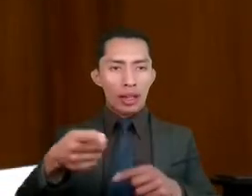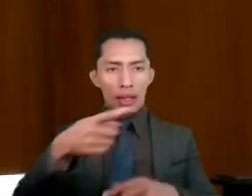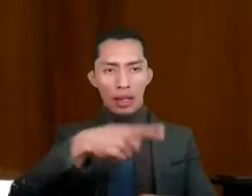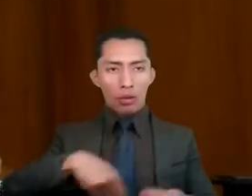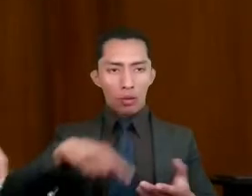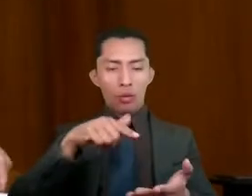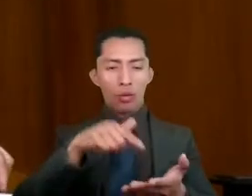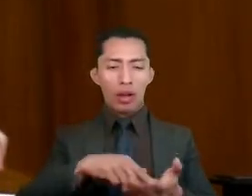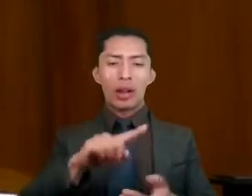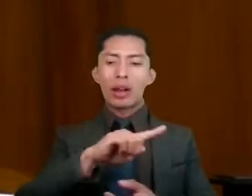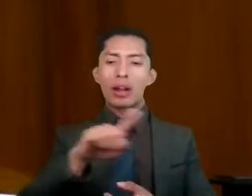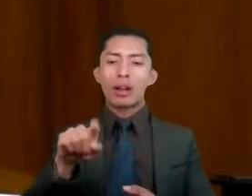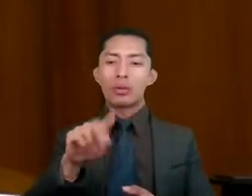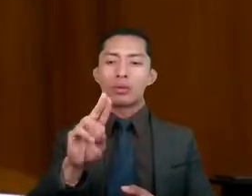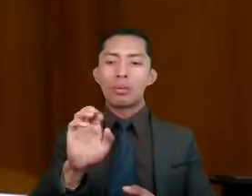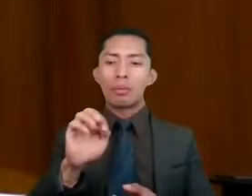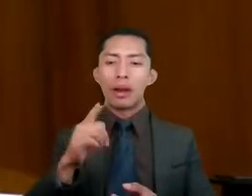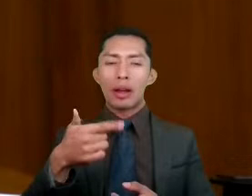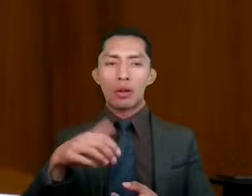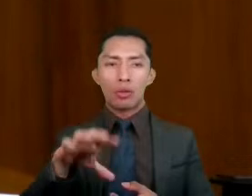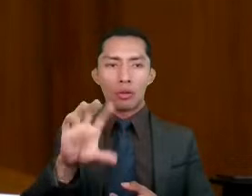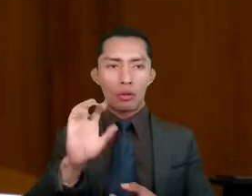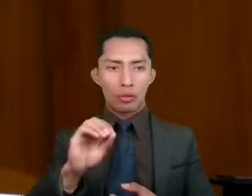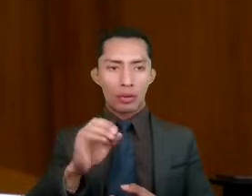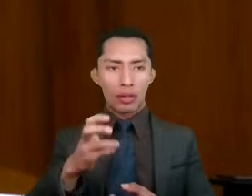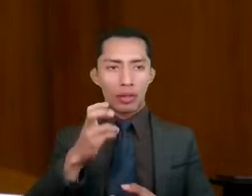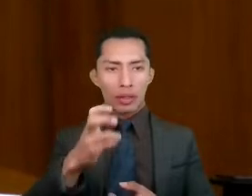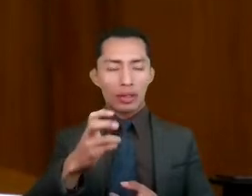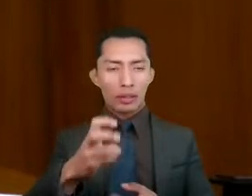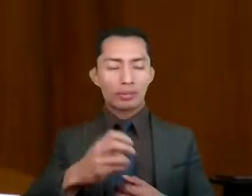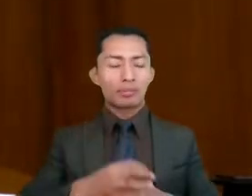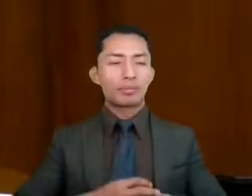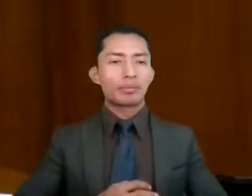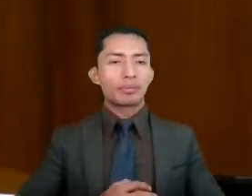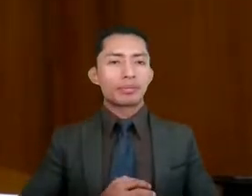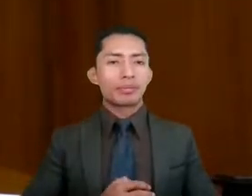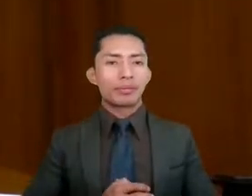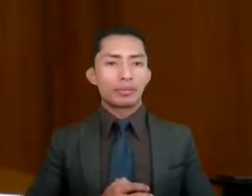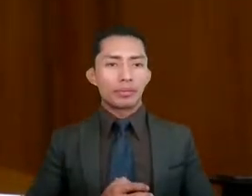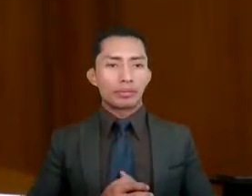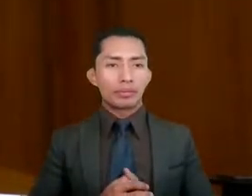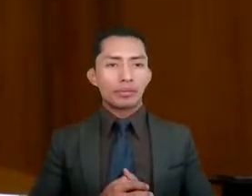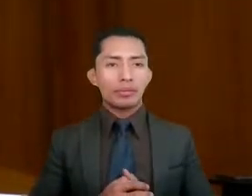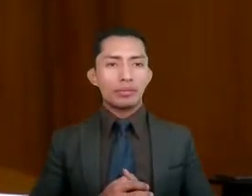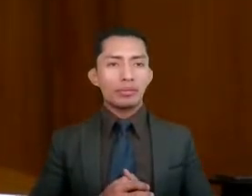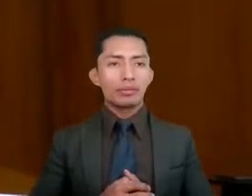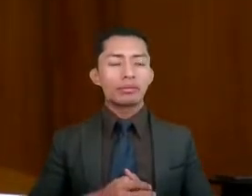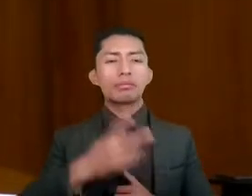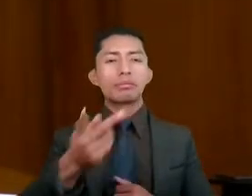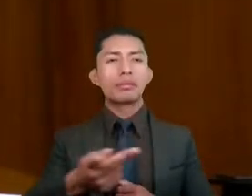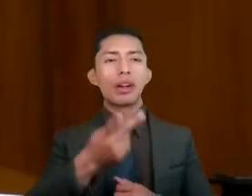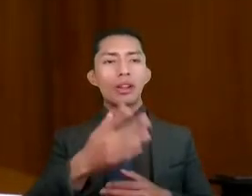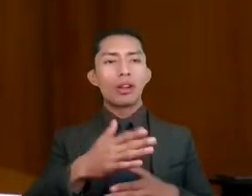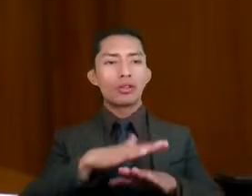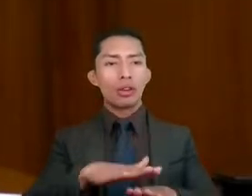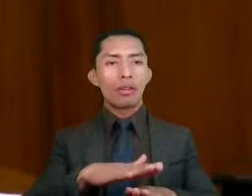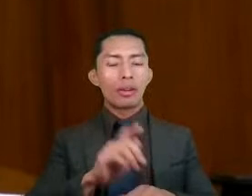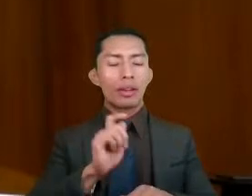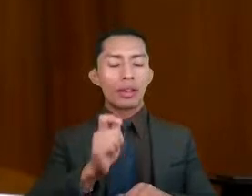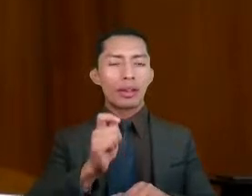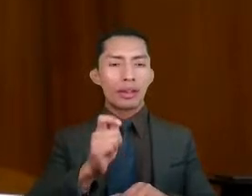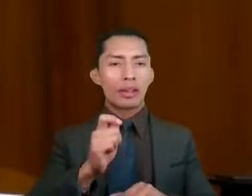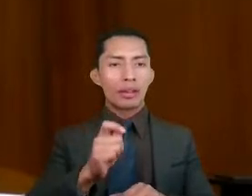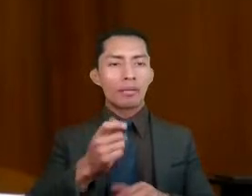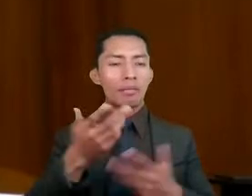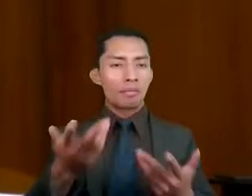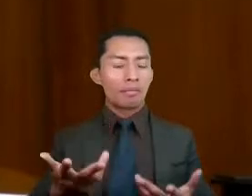este municipio. A la diputada Juana Bonilla, ¿qué se ha hecho para atender la violencia de género,